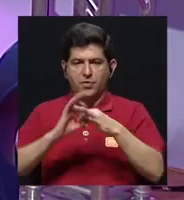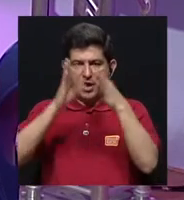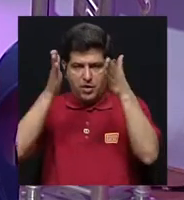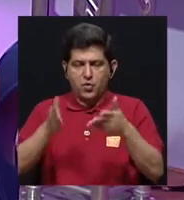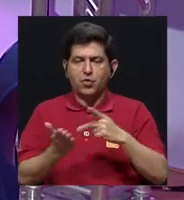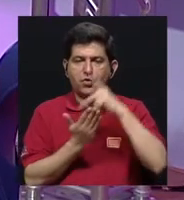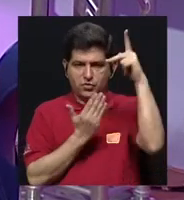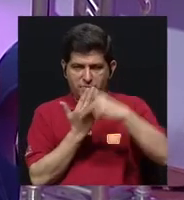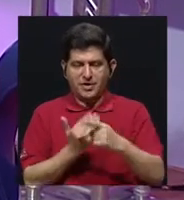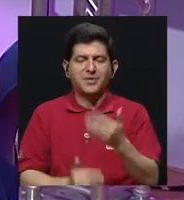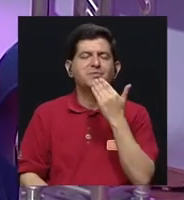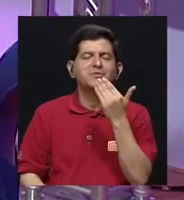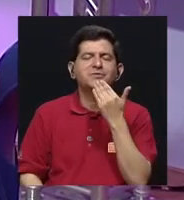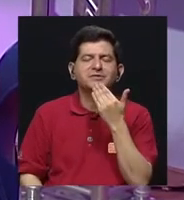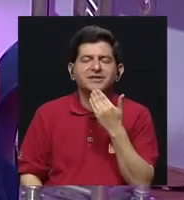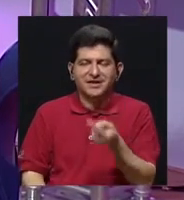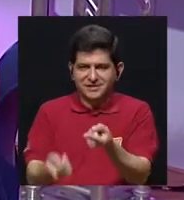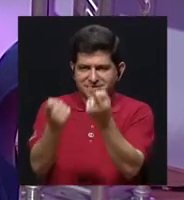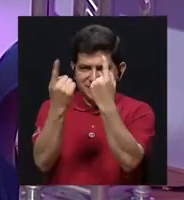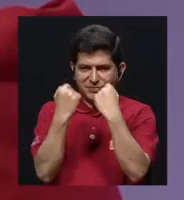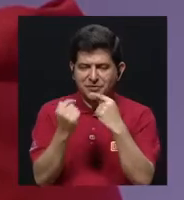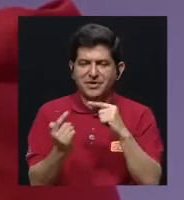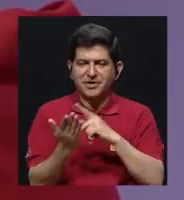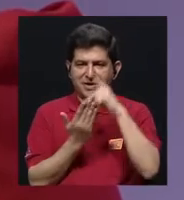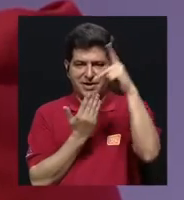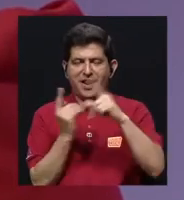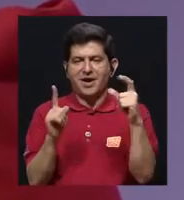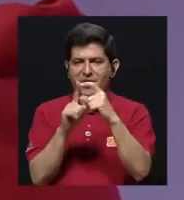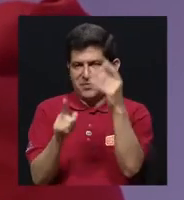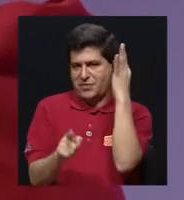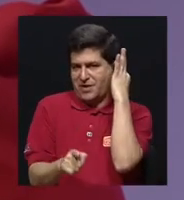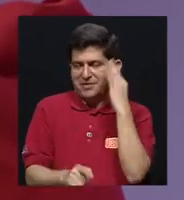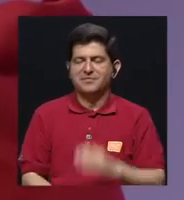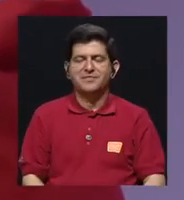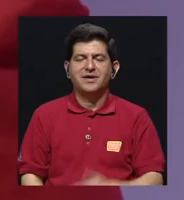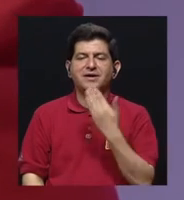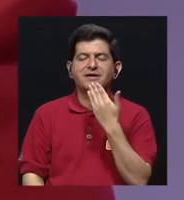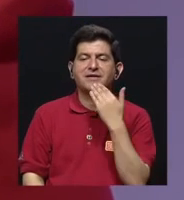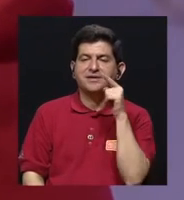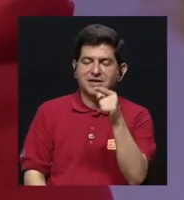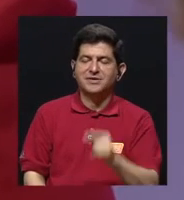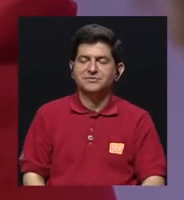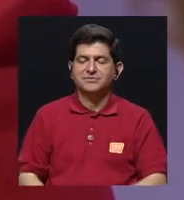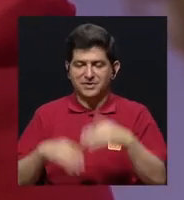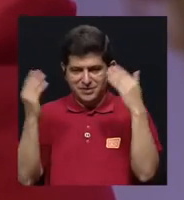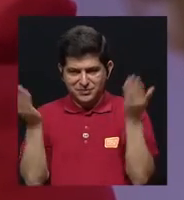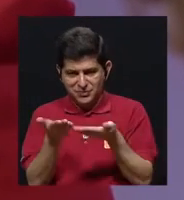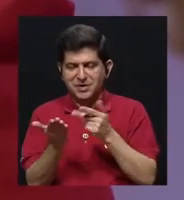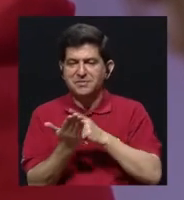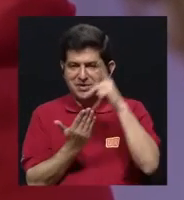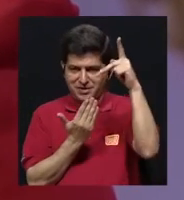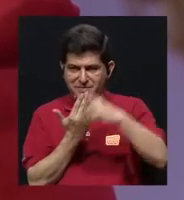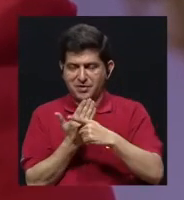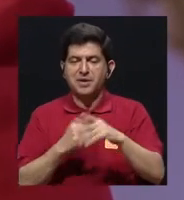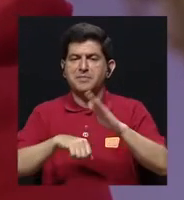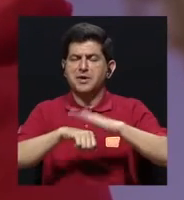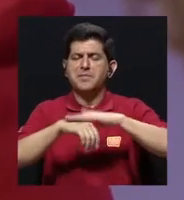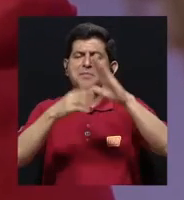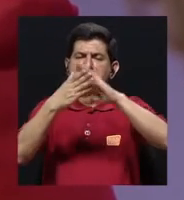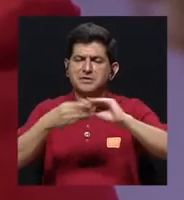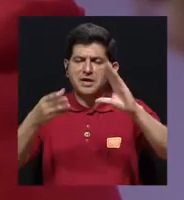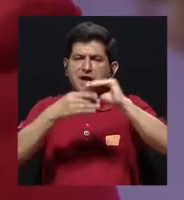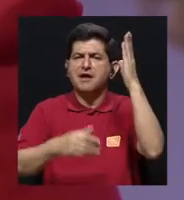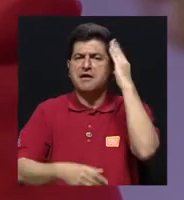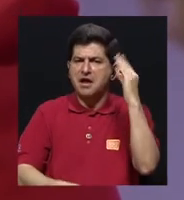del programa. Muchas gracias, doña Olga, por acompañarnos en Palabra de Mujer. Gracias a ustedes por recibirnos en este programa y permitir comentar